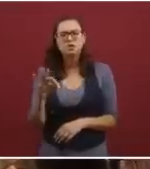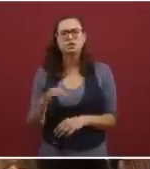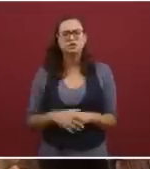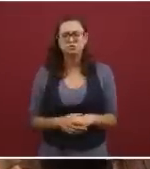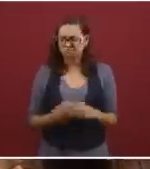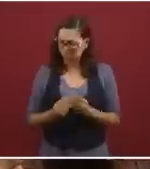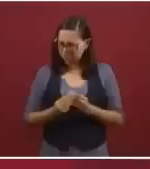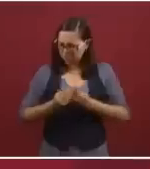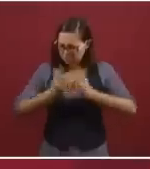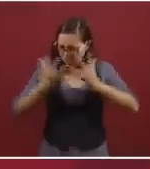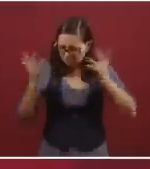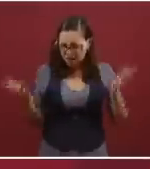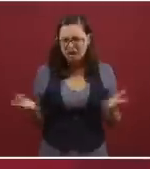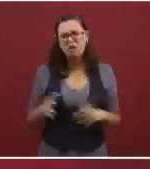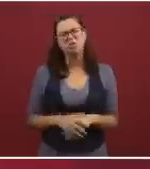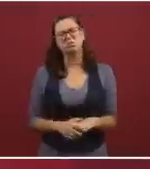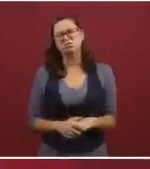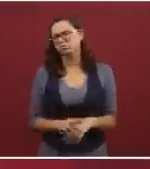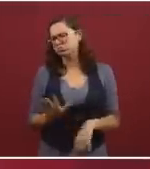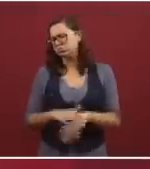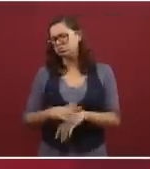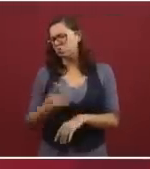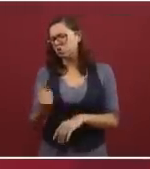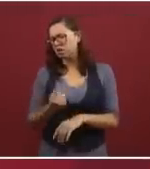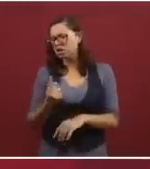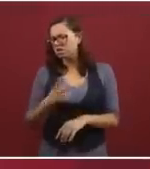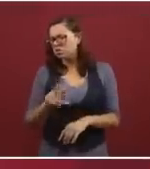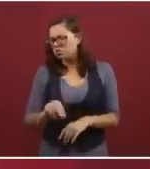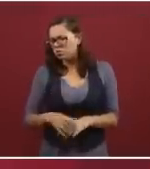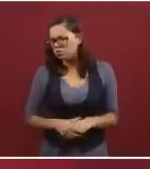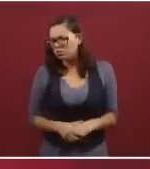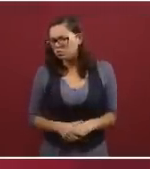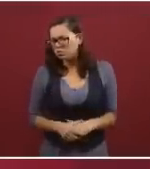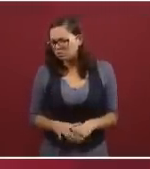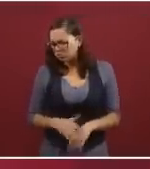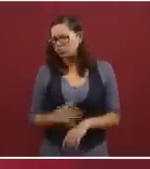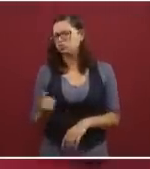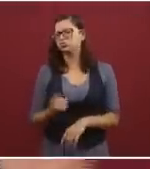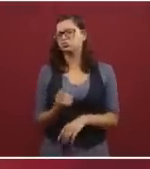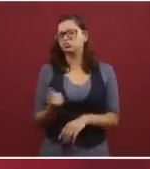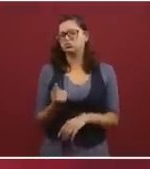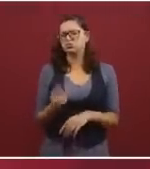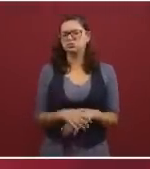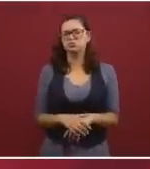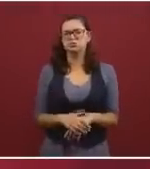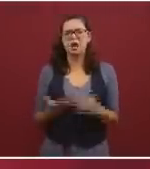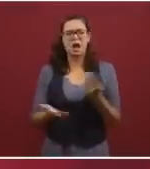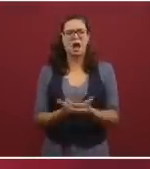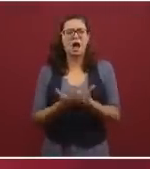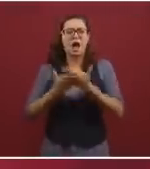Claro, ¿por qué no? O sea, si hay una circunstancia nueva,